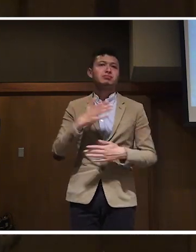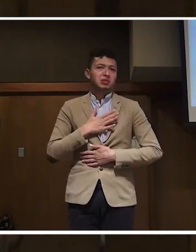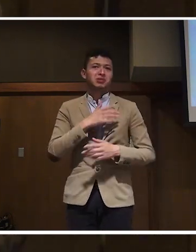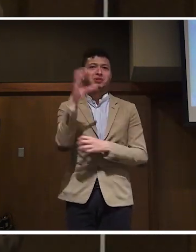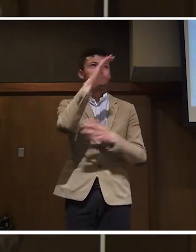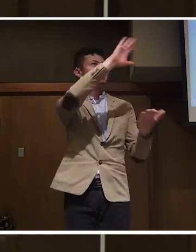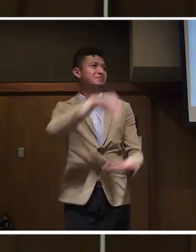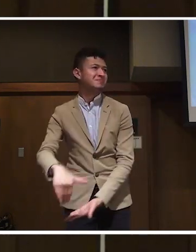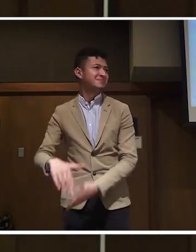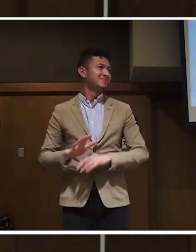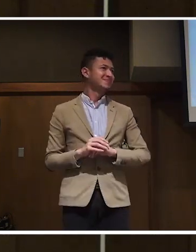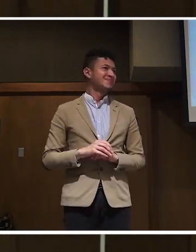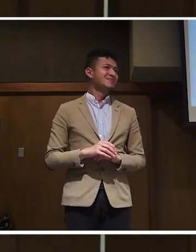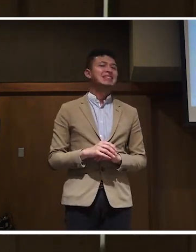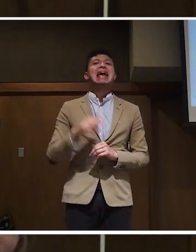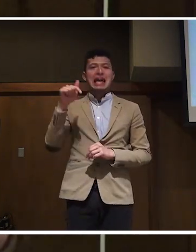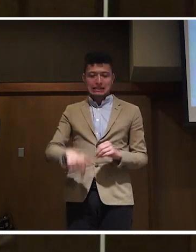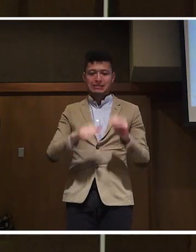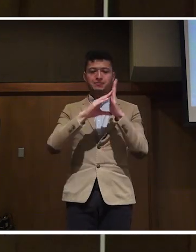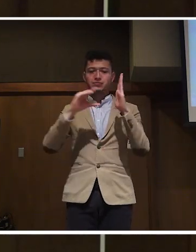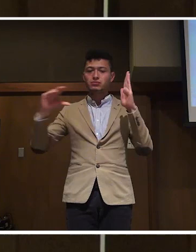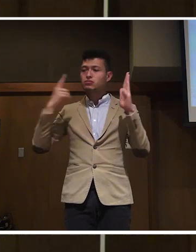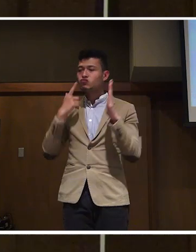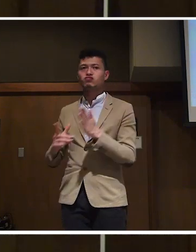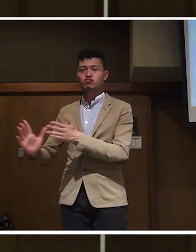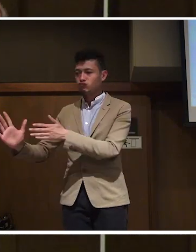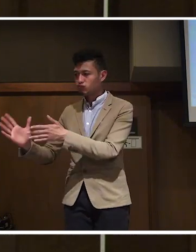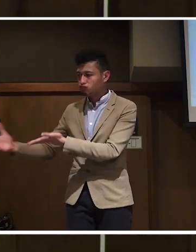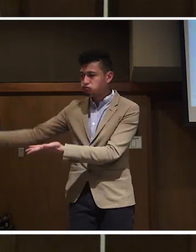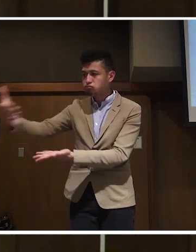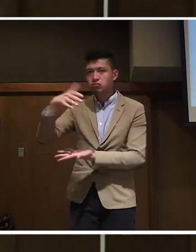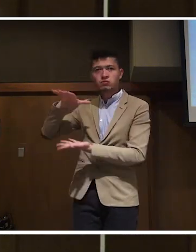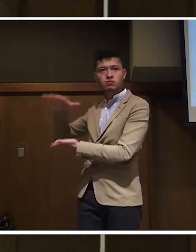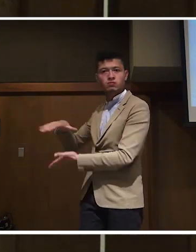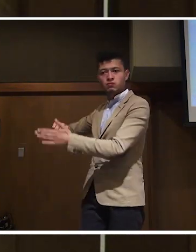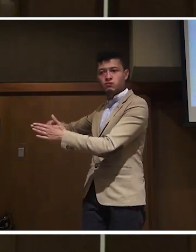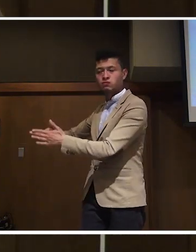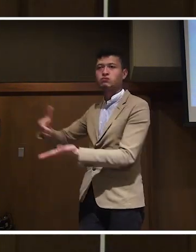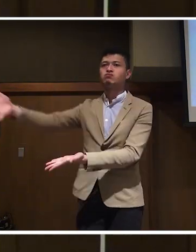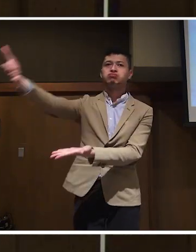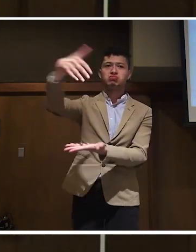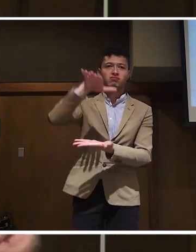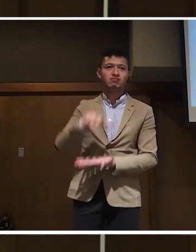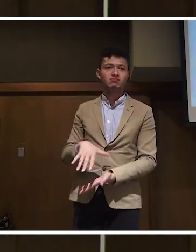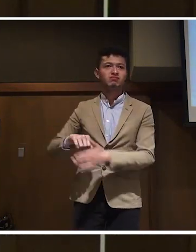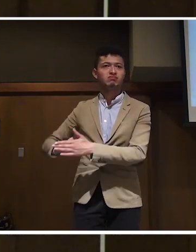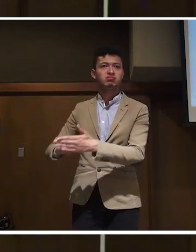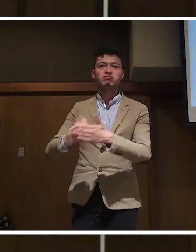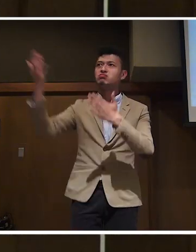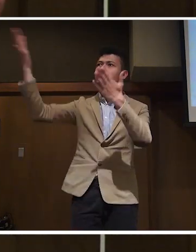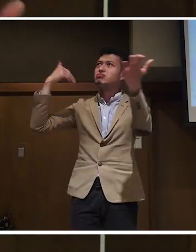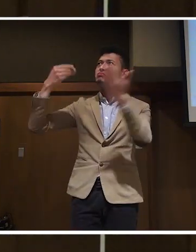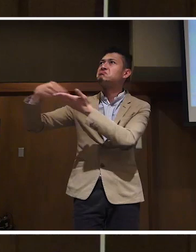de colecciones y la sigue armando continuamente. Esto sigue creciendo con una facilidad que a